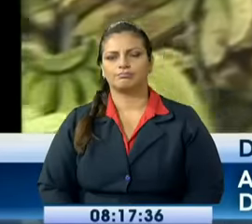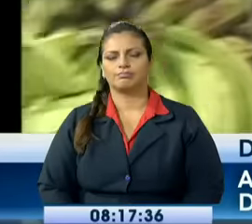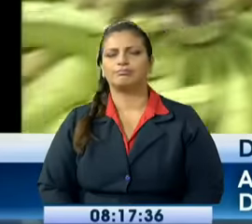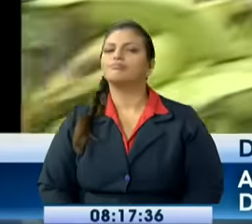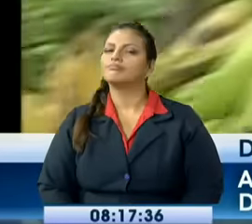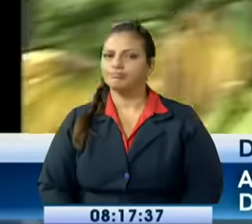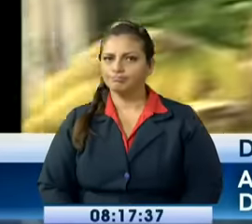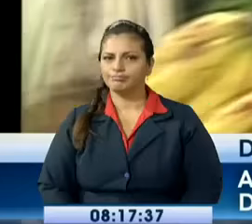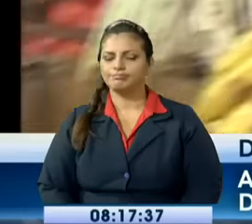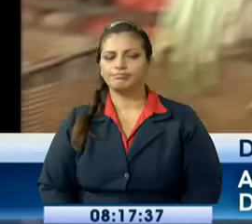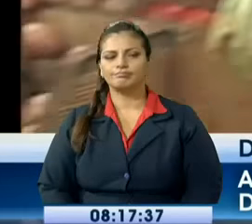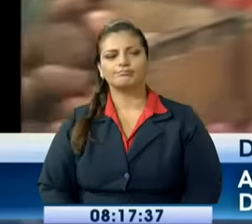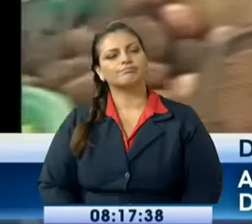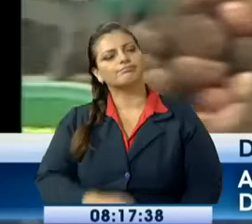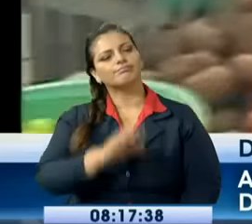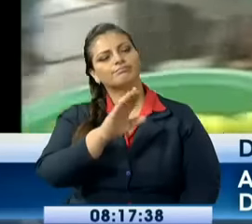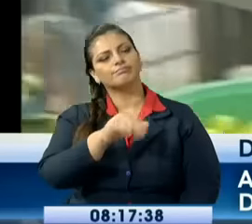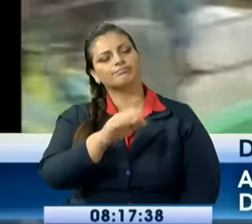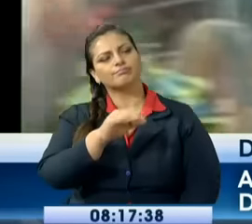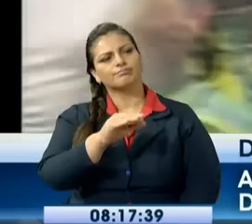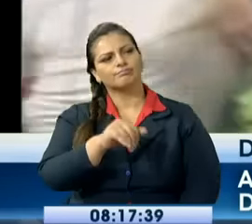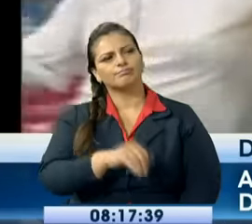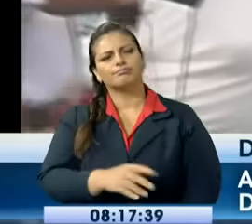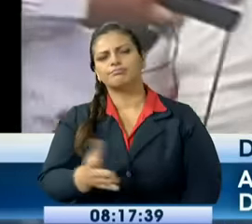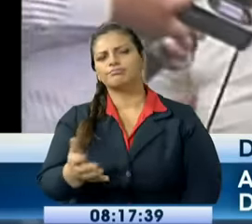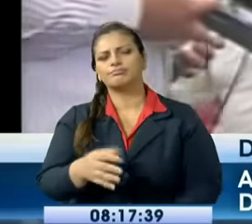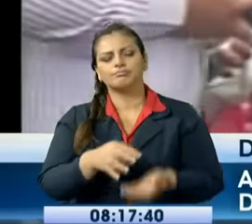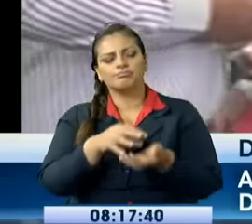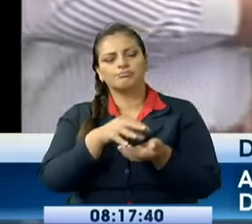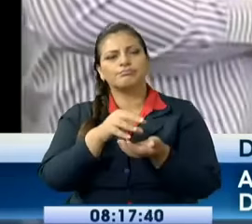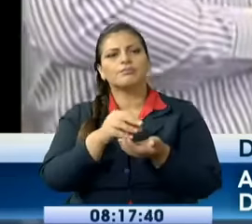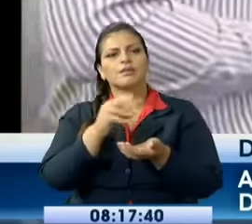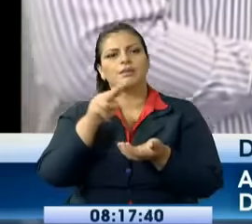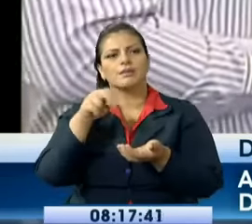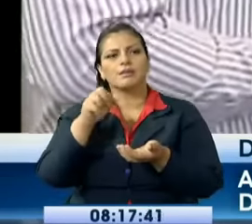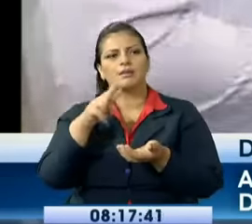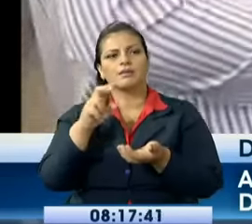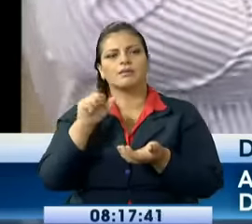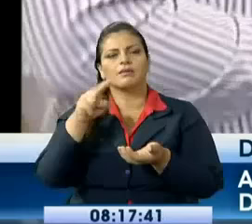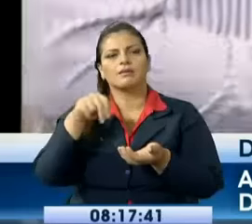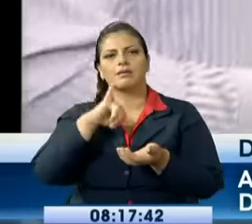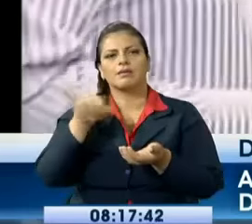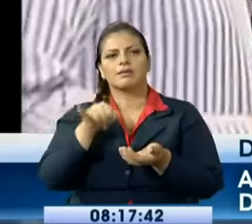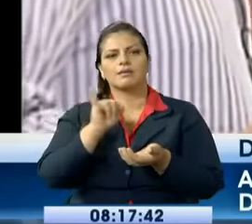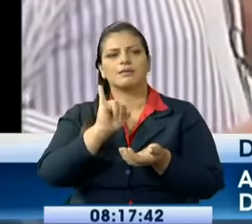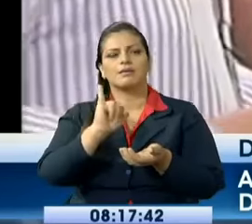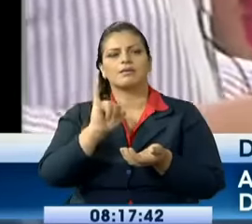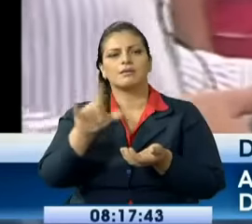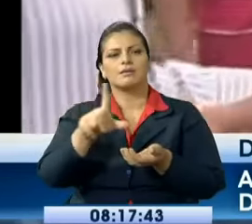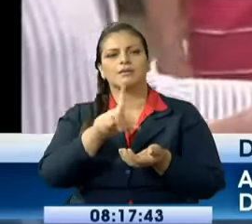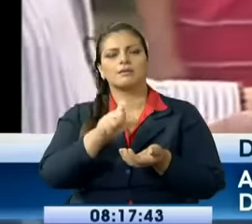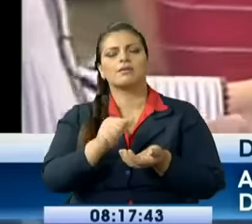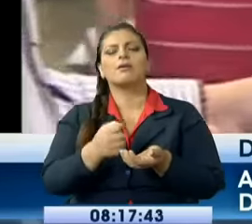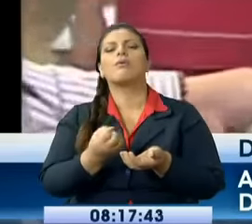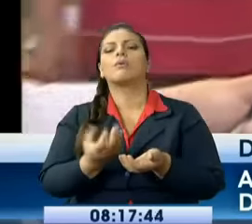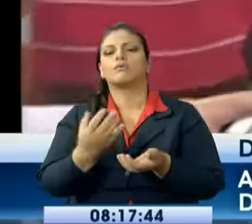Este supuesto, señor. Oiga, señor, y por ejemplo, la naranjilla, ¿cómo está? La naranjilla se está dando $3.25, la naranjilla